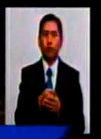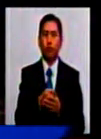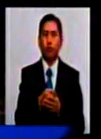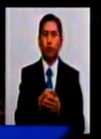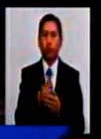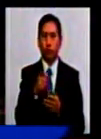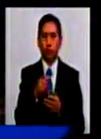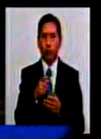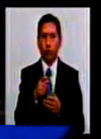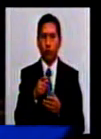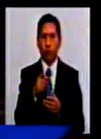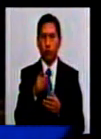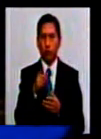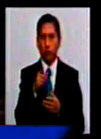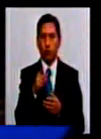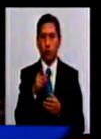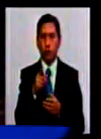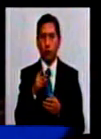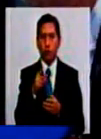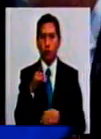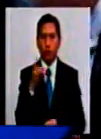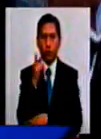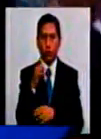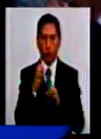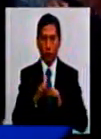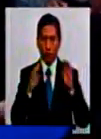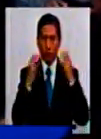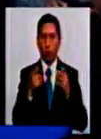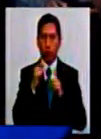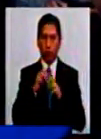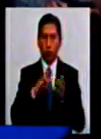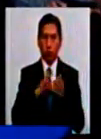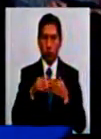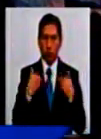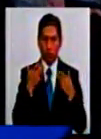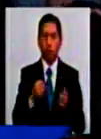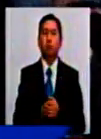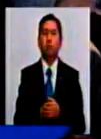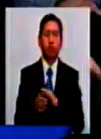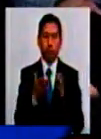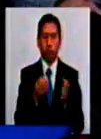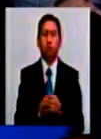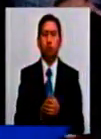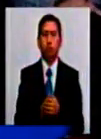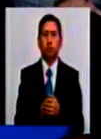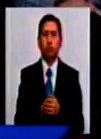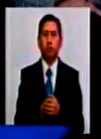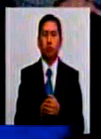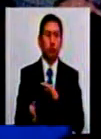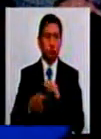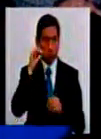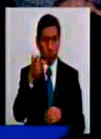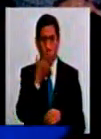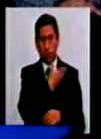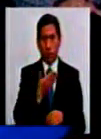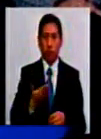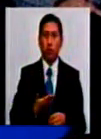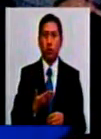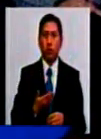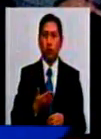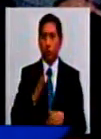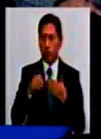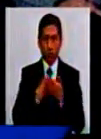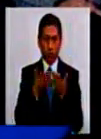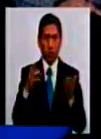la Nación Plurilateral Nacional de Bolivia a tomar la palabra. Tiene la palabra. Señor presidente, señorías,